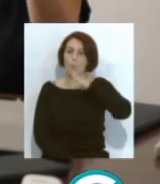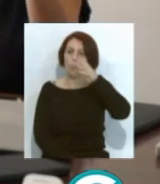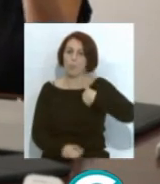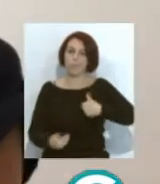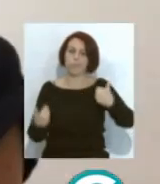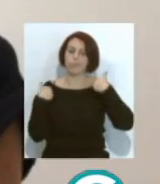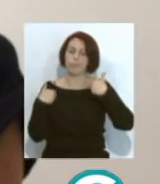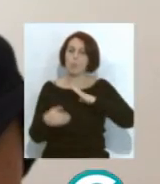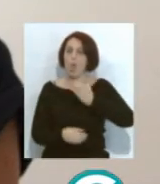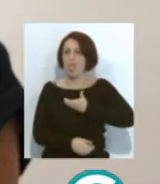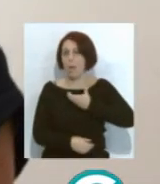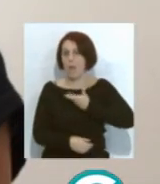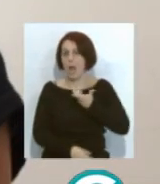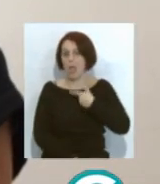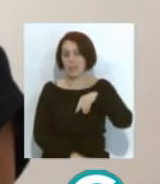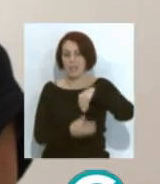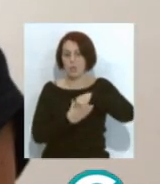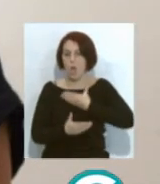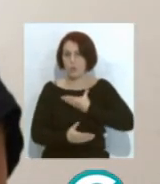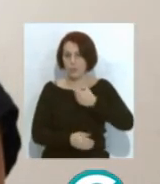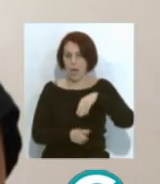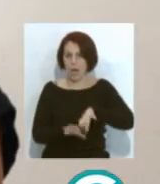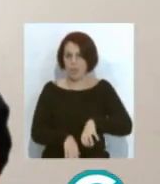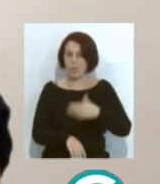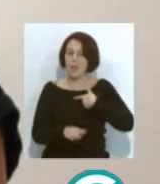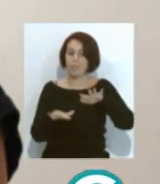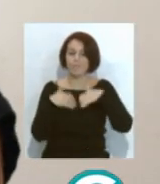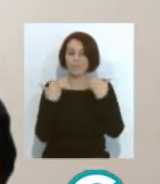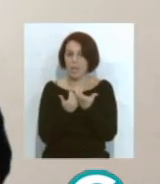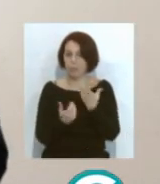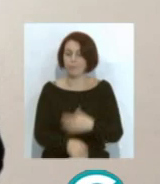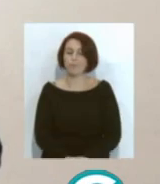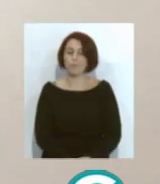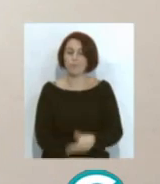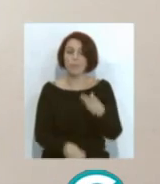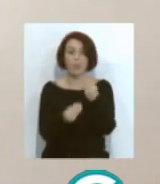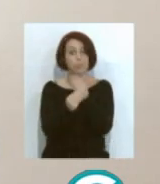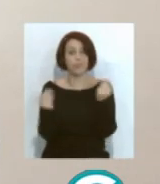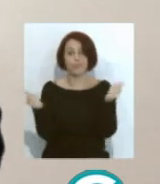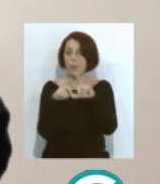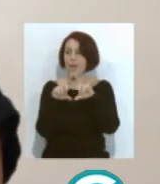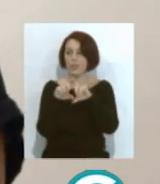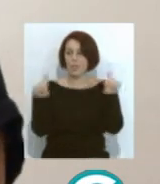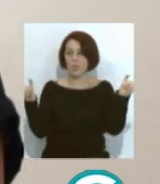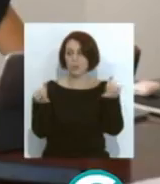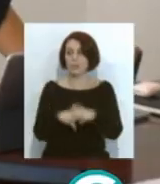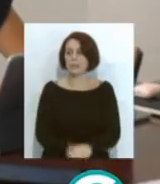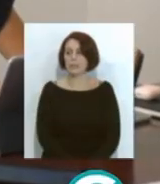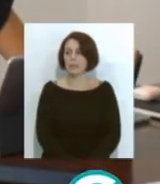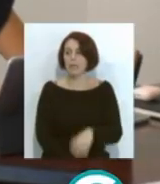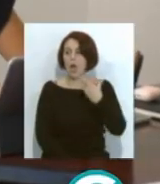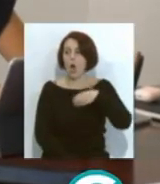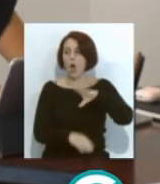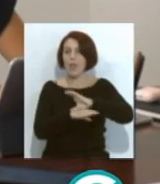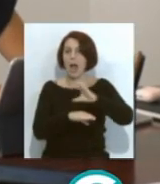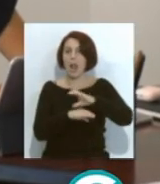la Corporación Municipal en el Ayuntamiento de Cádiz, en el Pleno. Se disuelve, por tanto, el patronato. La concejala